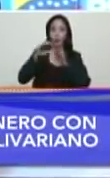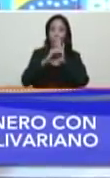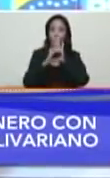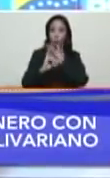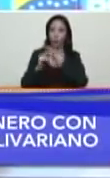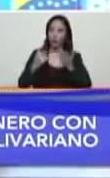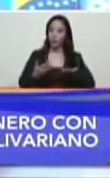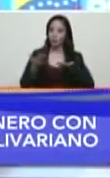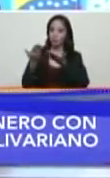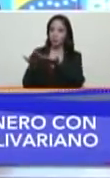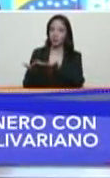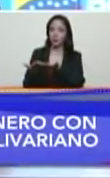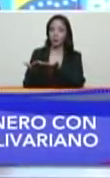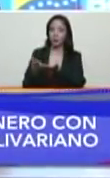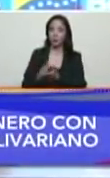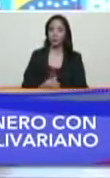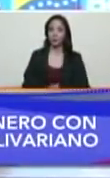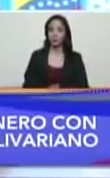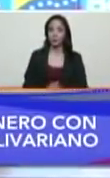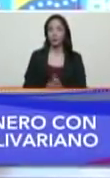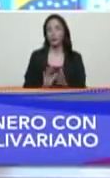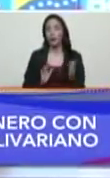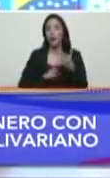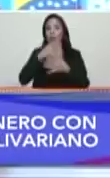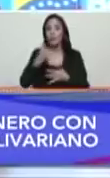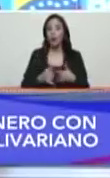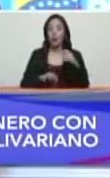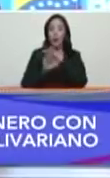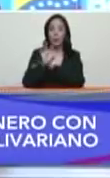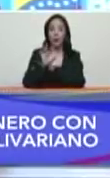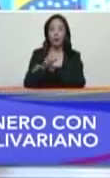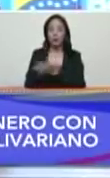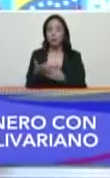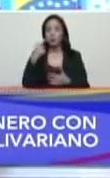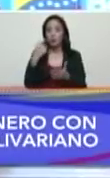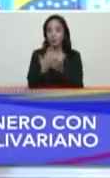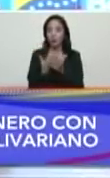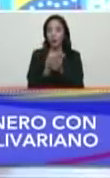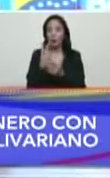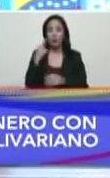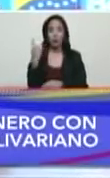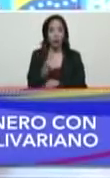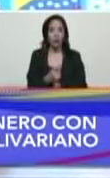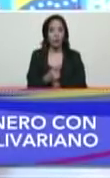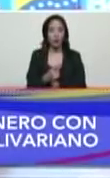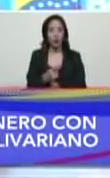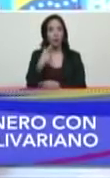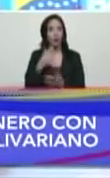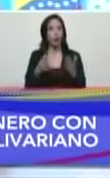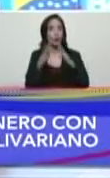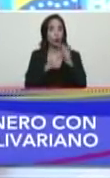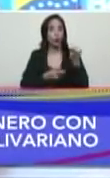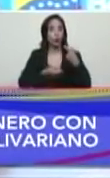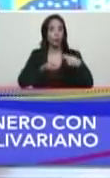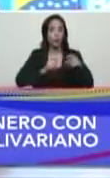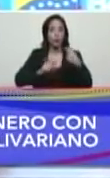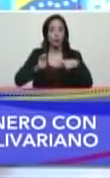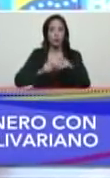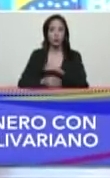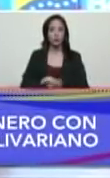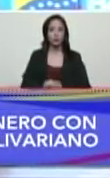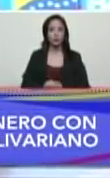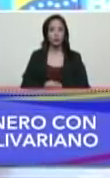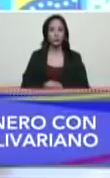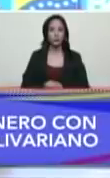Constituyente, el Plan de la Patria debe circular, señores gobernadores,